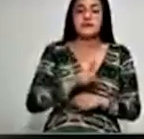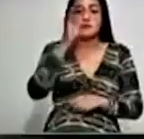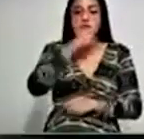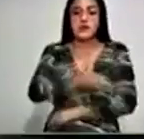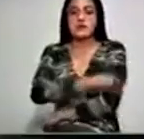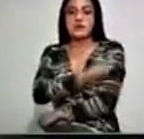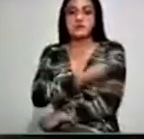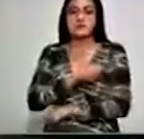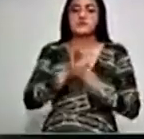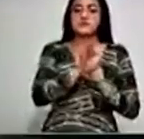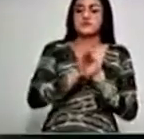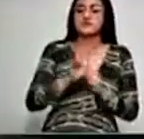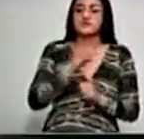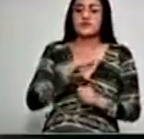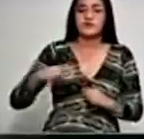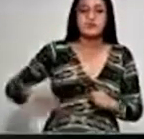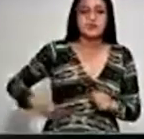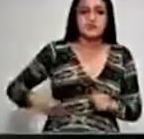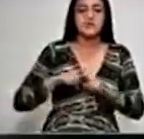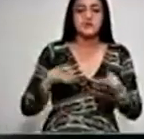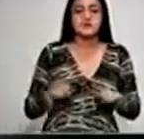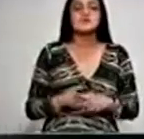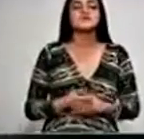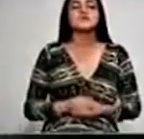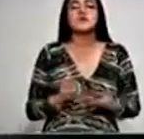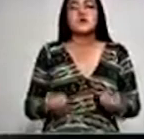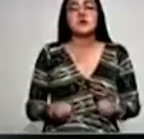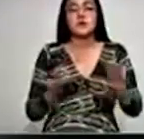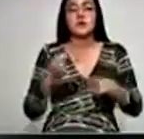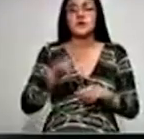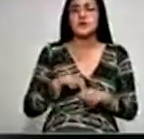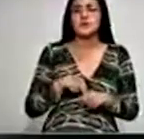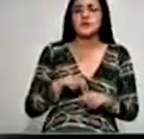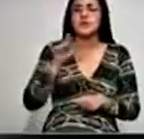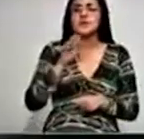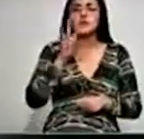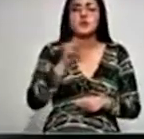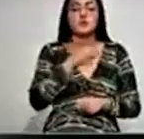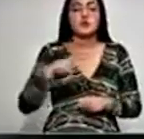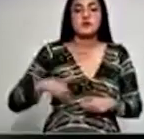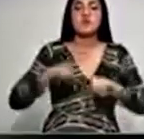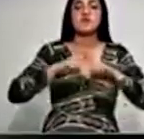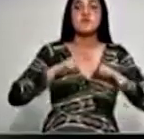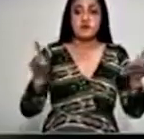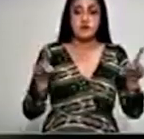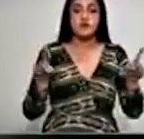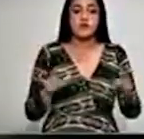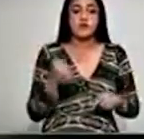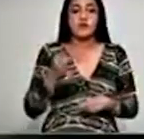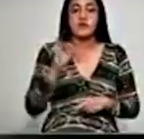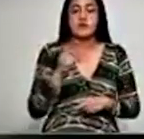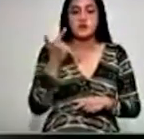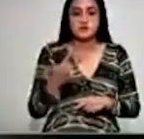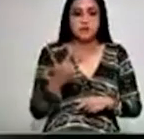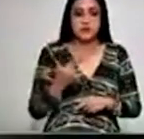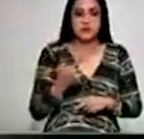para toda el área conurbada. Van a ser en 24 municipios y